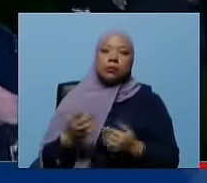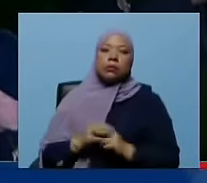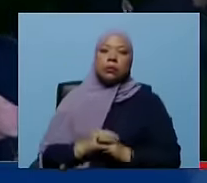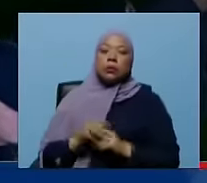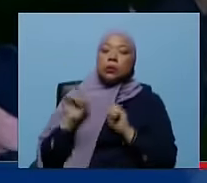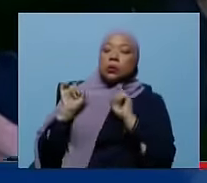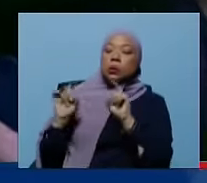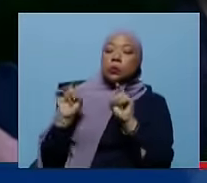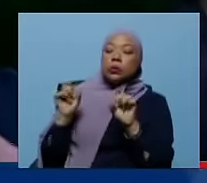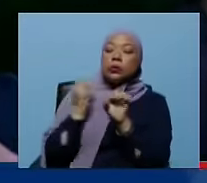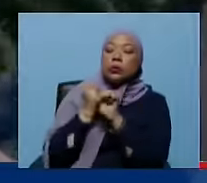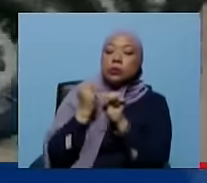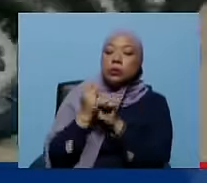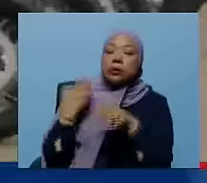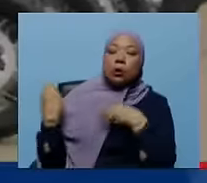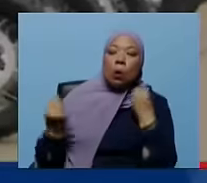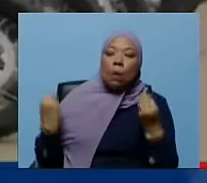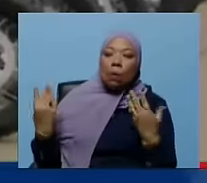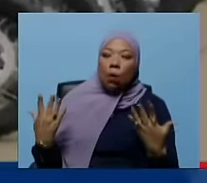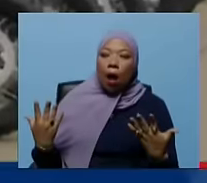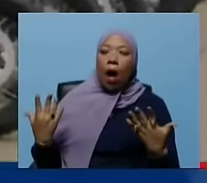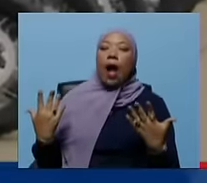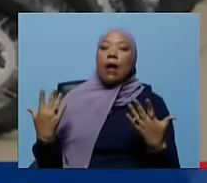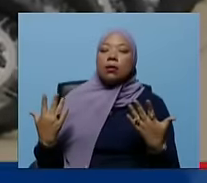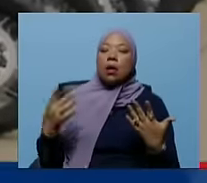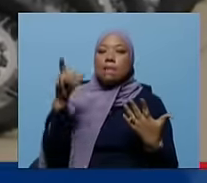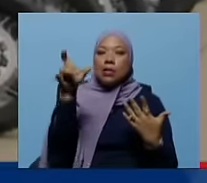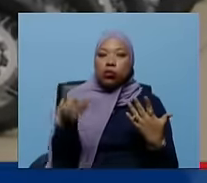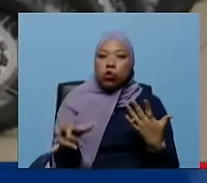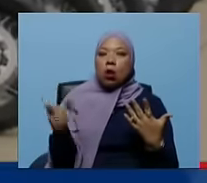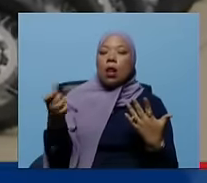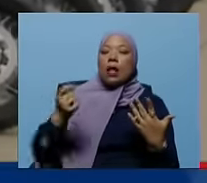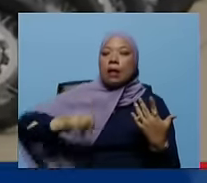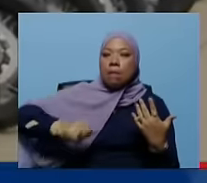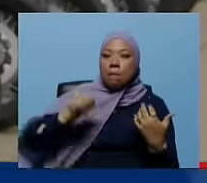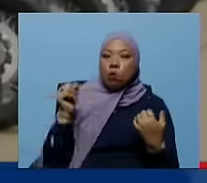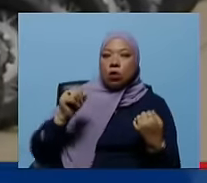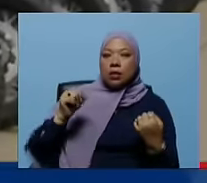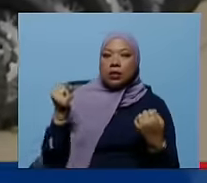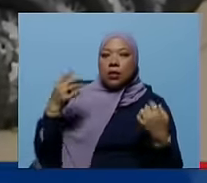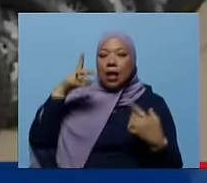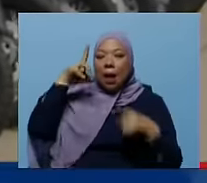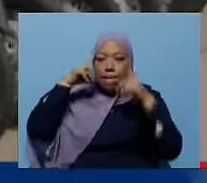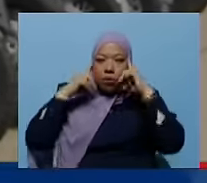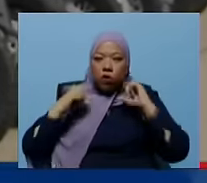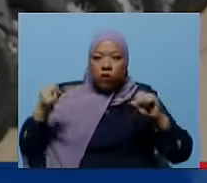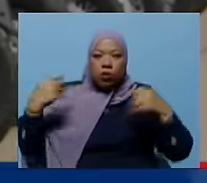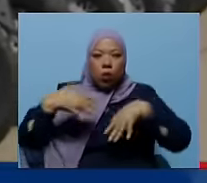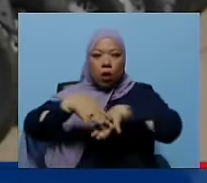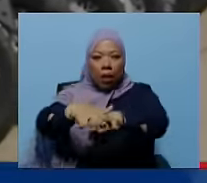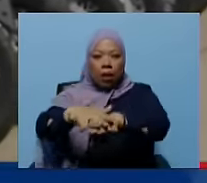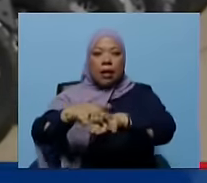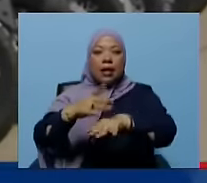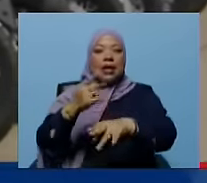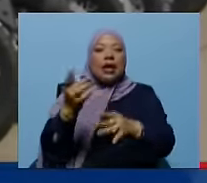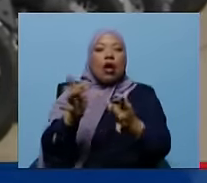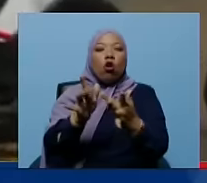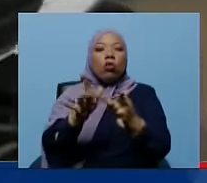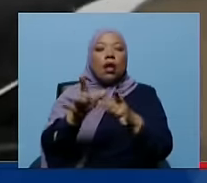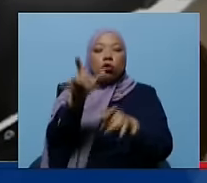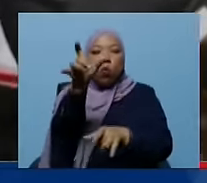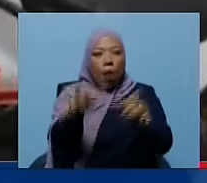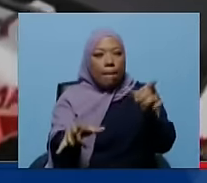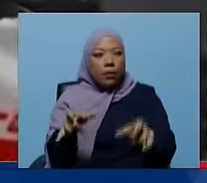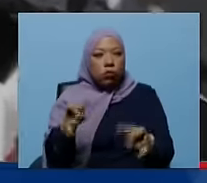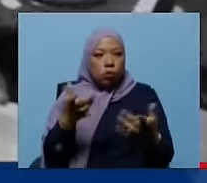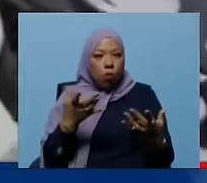formación del funcionario, de la funcionaria, que debe ser integral, cada día más humana, cada día más cercana